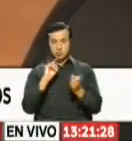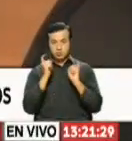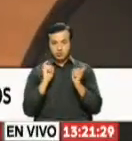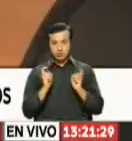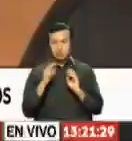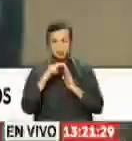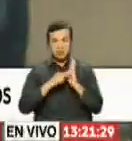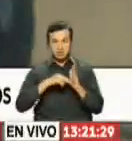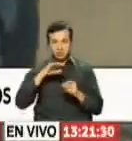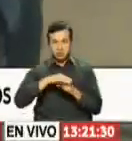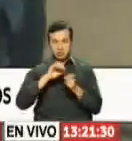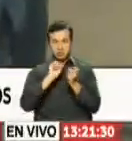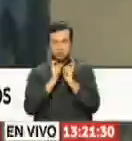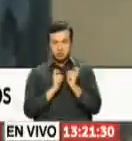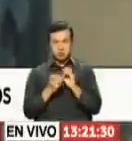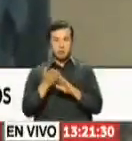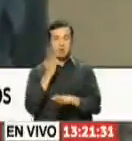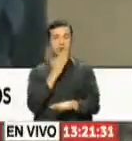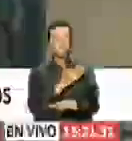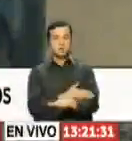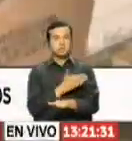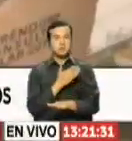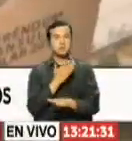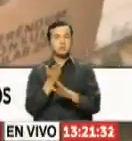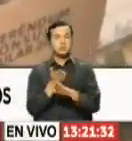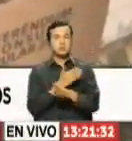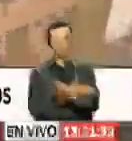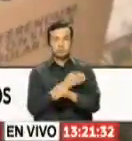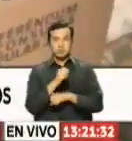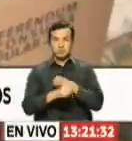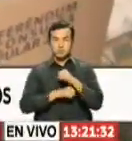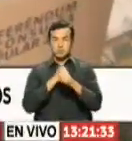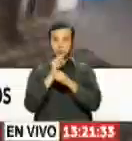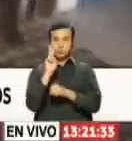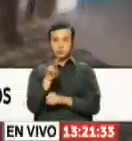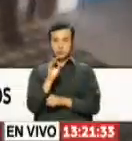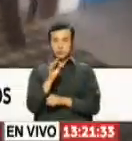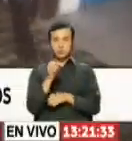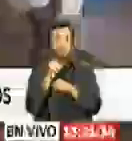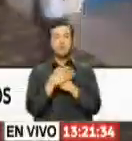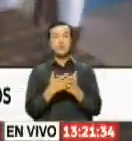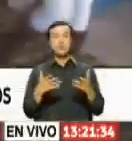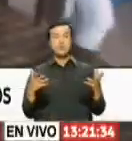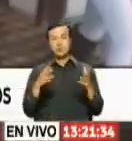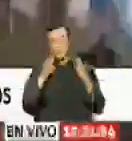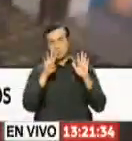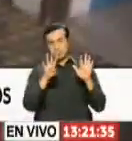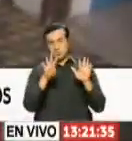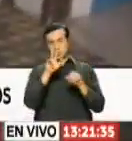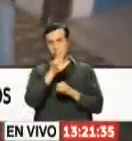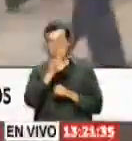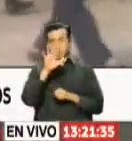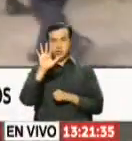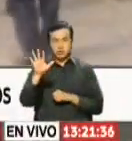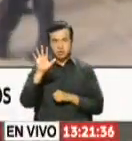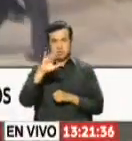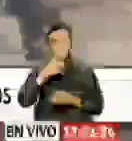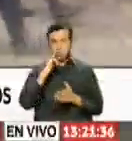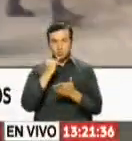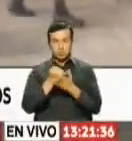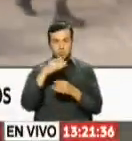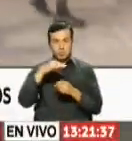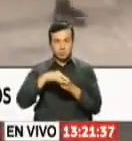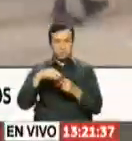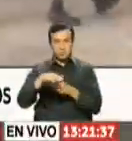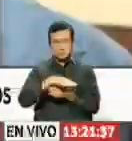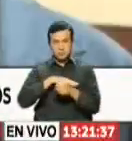padrón electoral, que en la anterior consulta electoral en el 2018 se instalaron 935 juntas